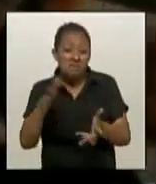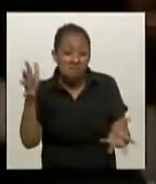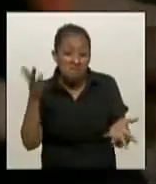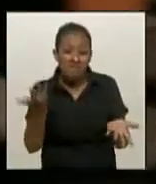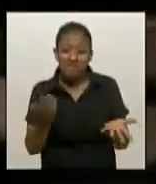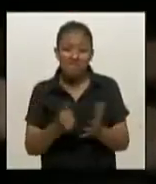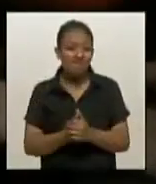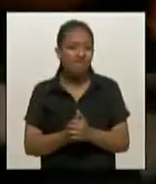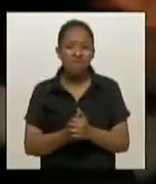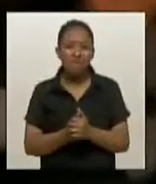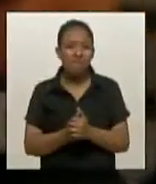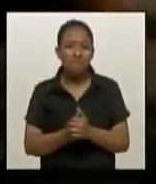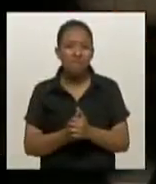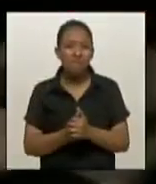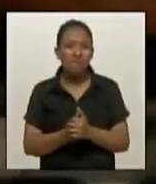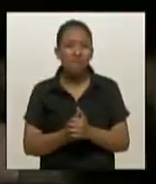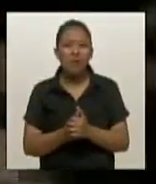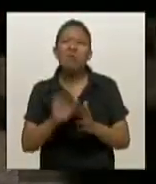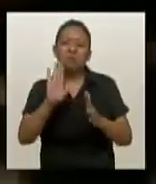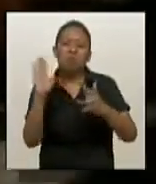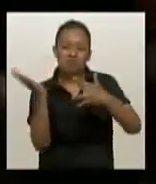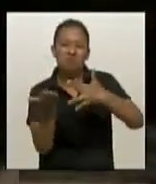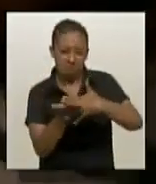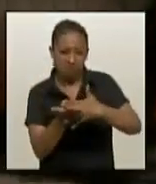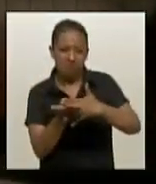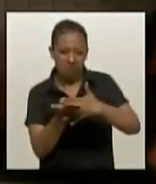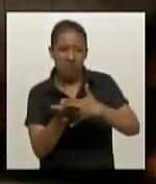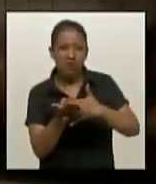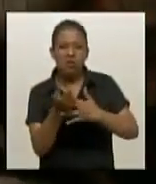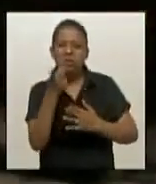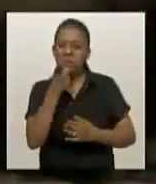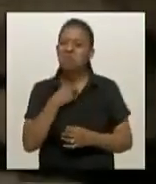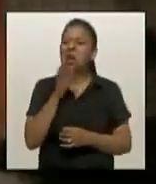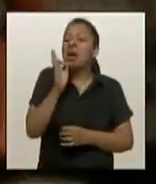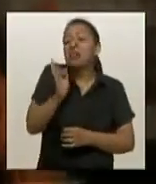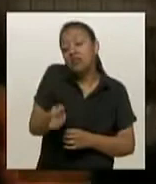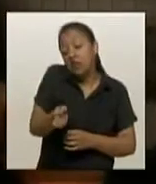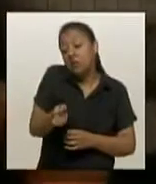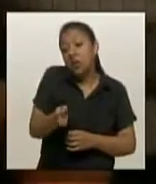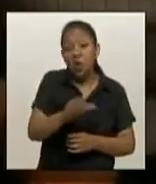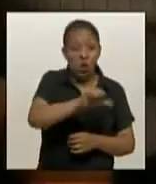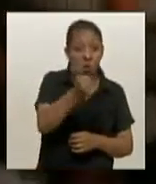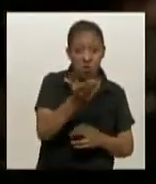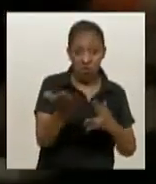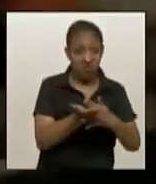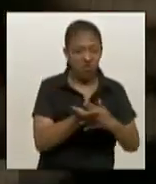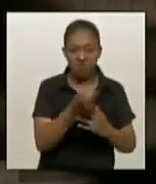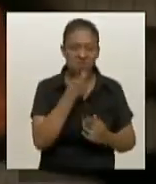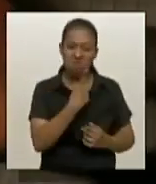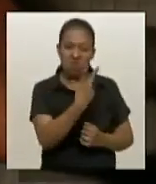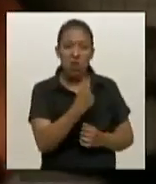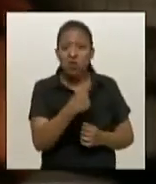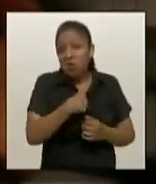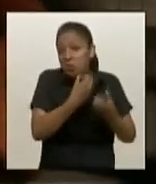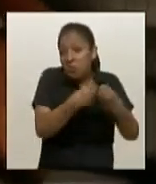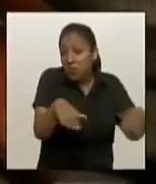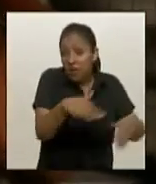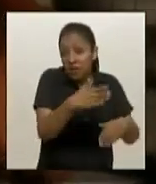pues la mitad se puede decir me aceptó y la mitad no, ¿no? O sea, perdí